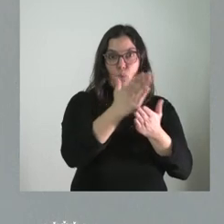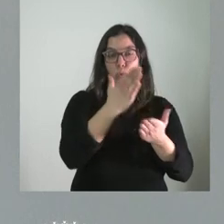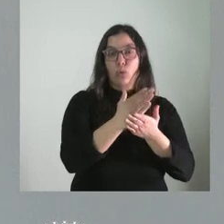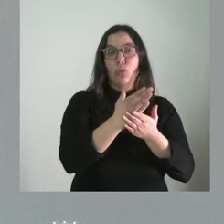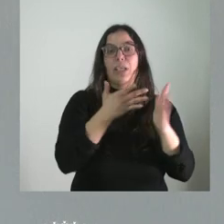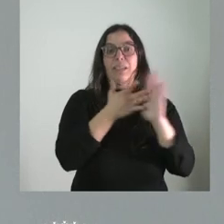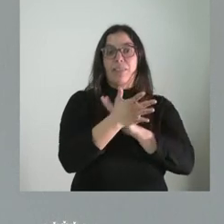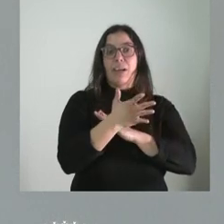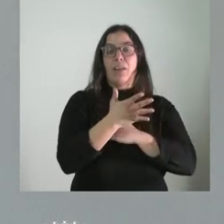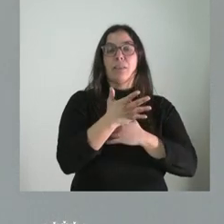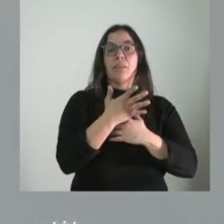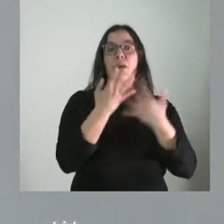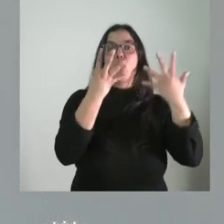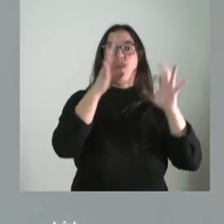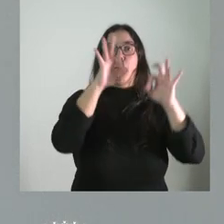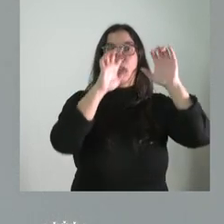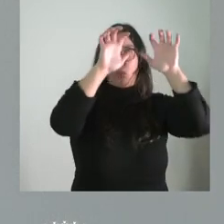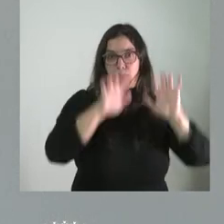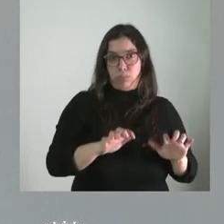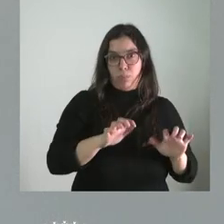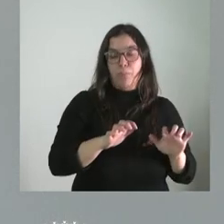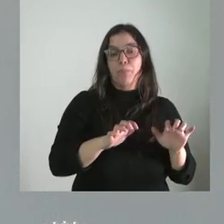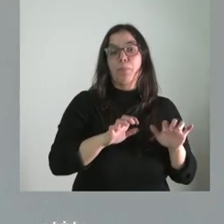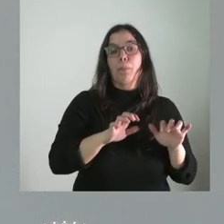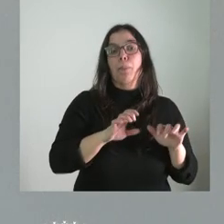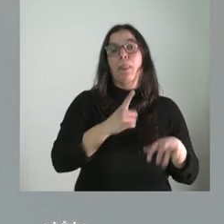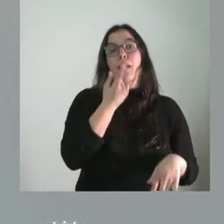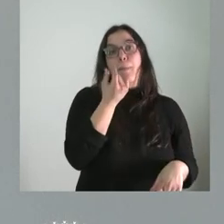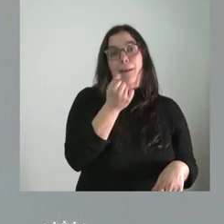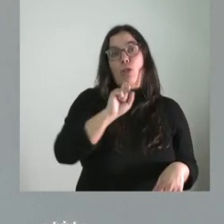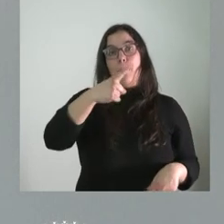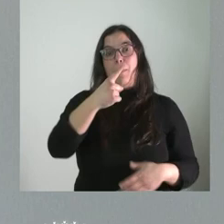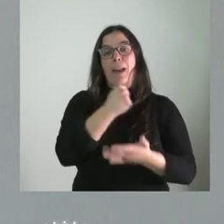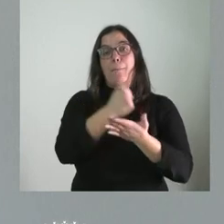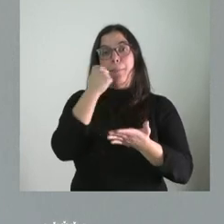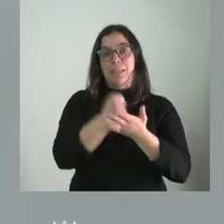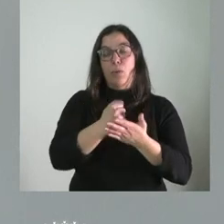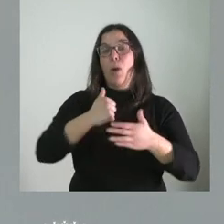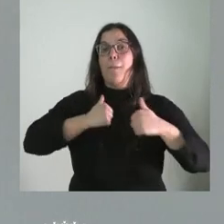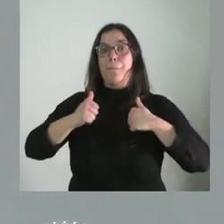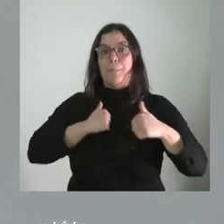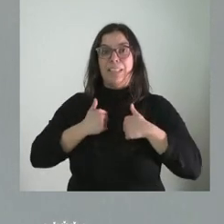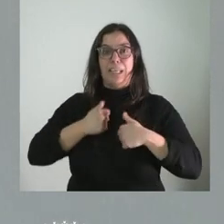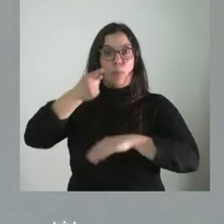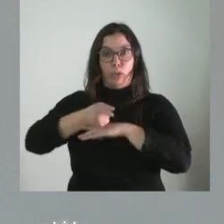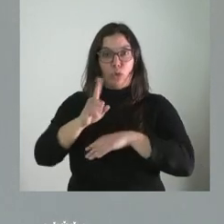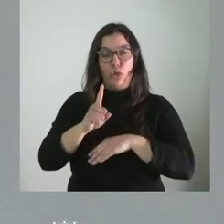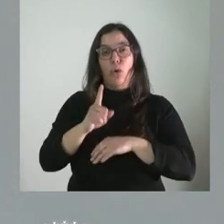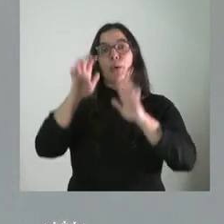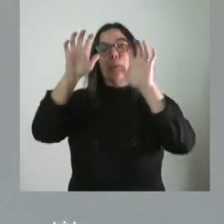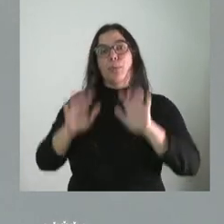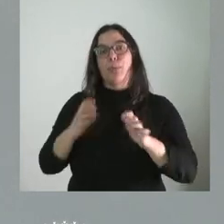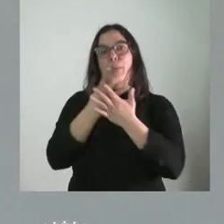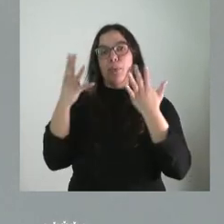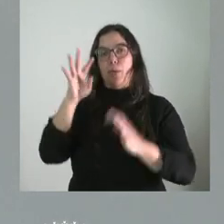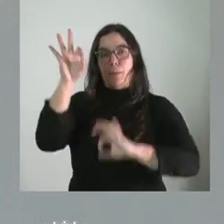un 9% menos que en el curso precedente y los precios de las primeras matrículas de máster no habilitante bajarán un 19%